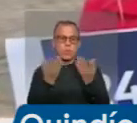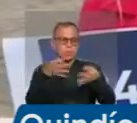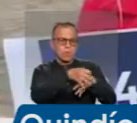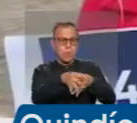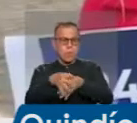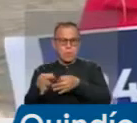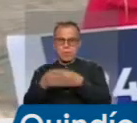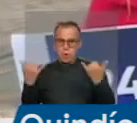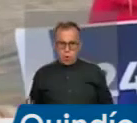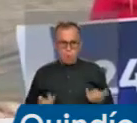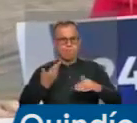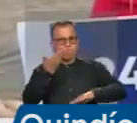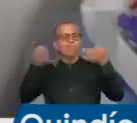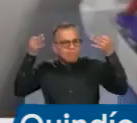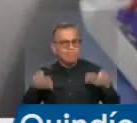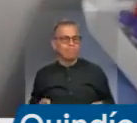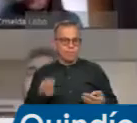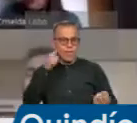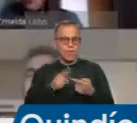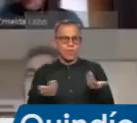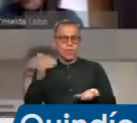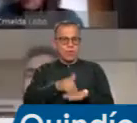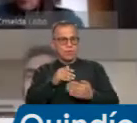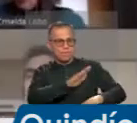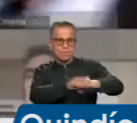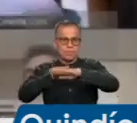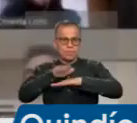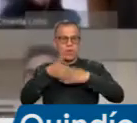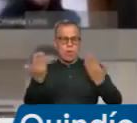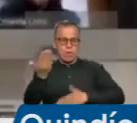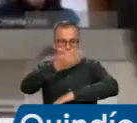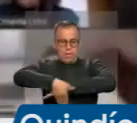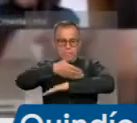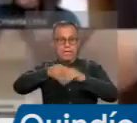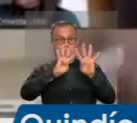del 2020, que era rechazado por los colombianos y exigían su retiro o